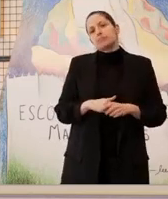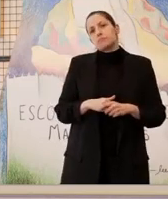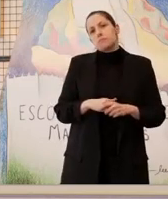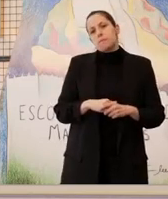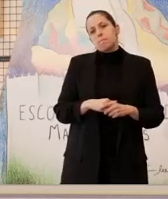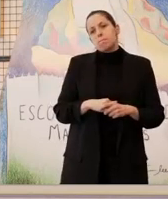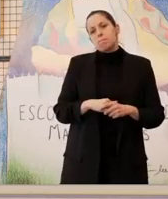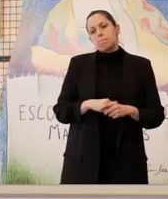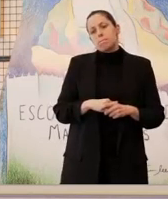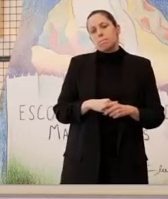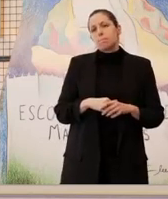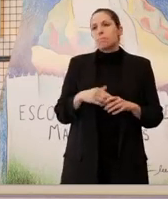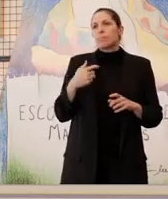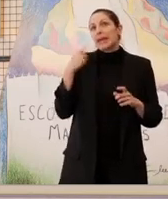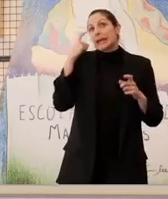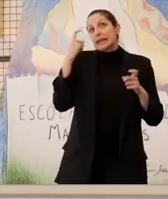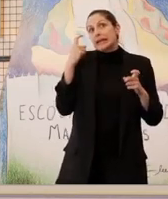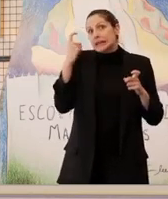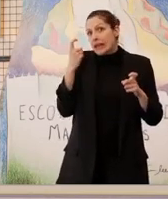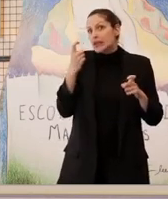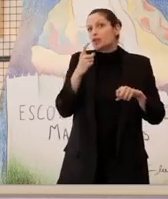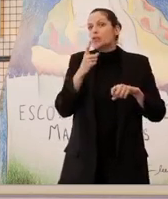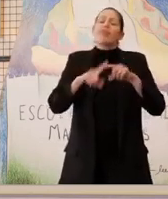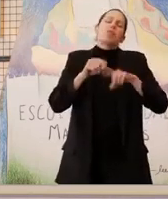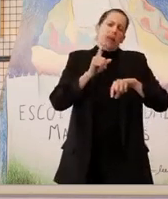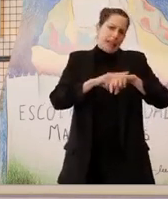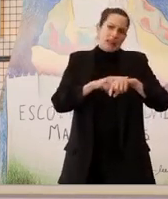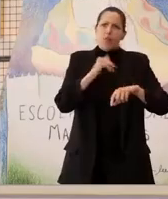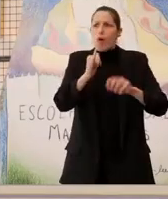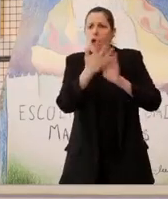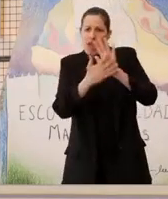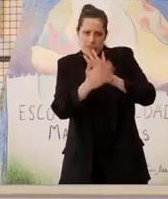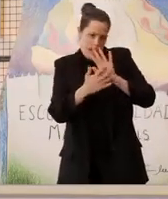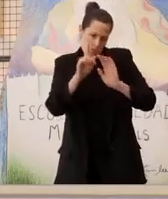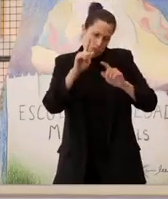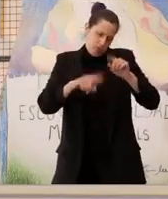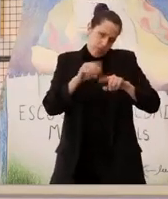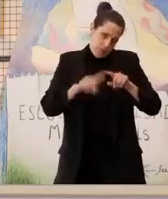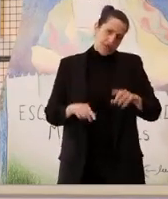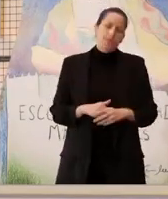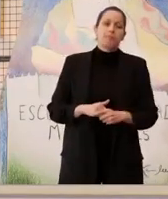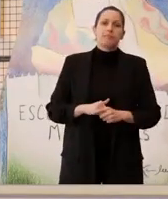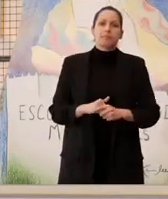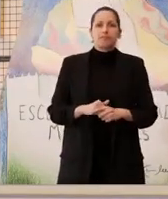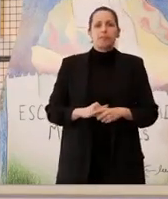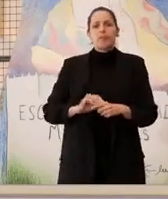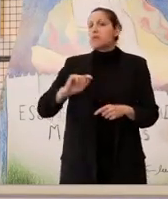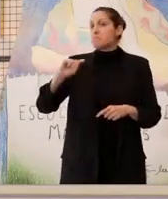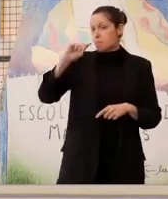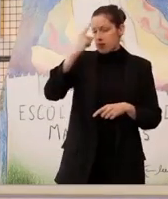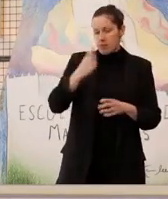Bueno si me da tiempo entro en este debate Si no me da tiempo pues no entro Bueno lo primero es que